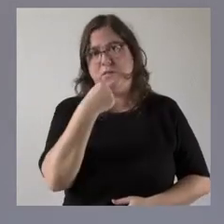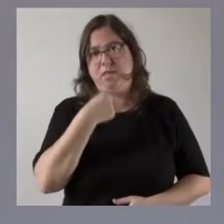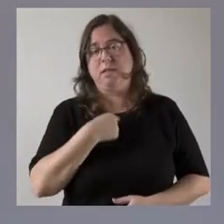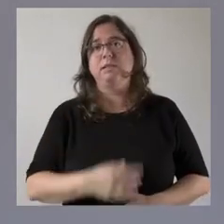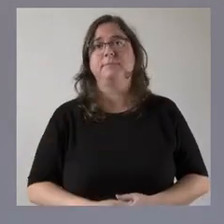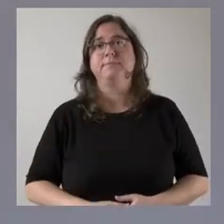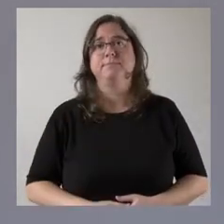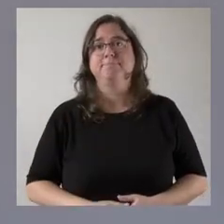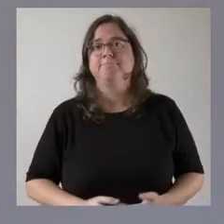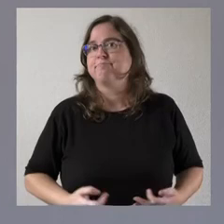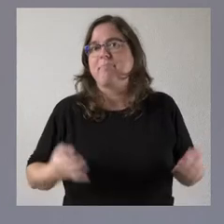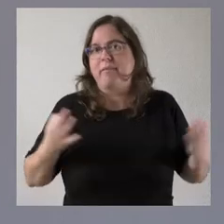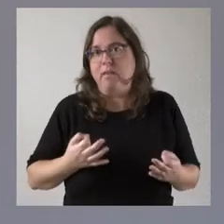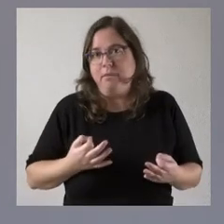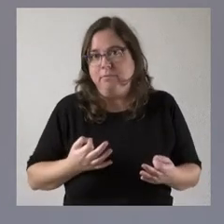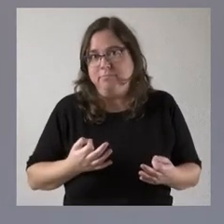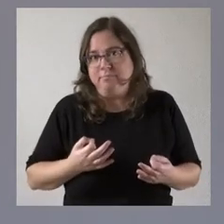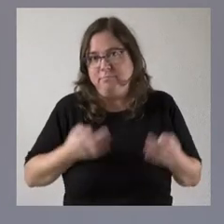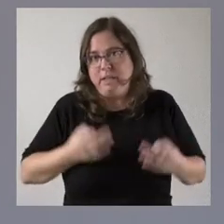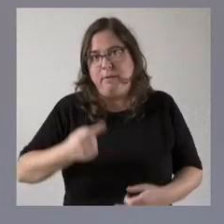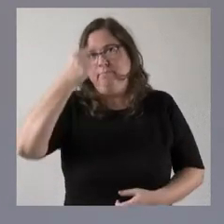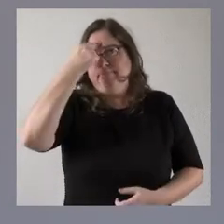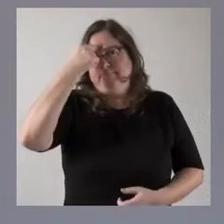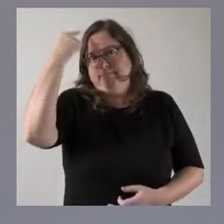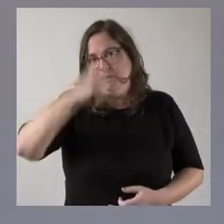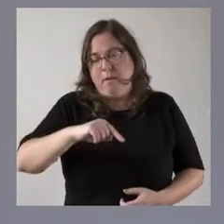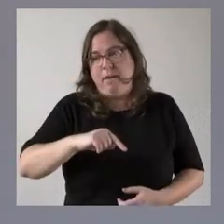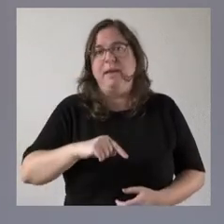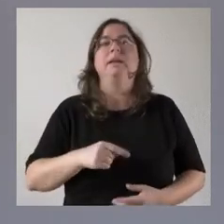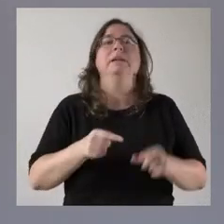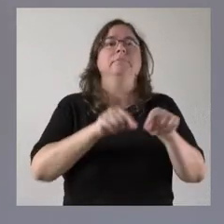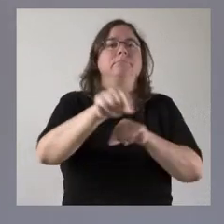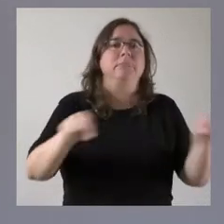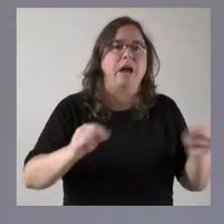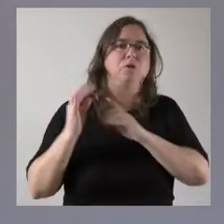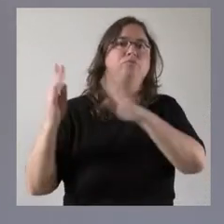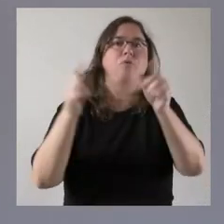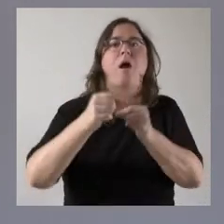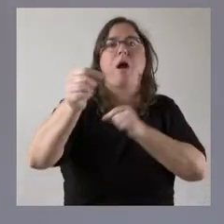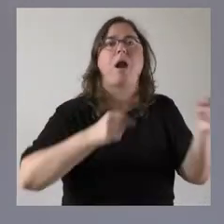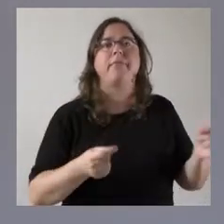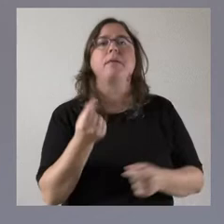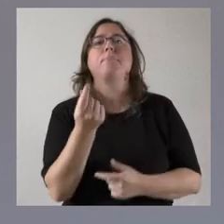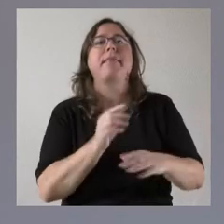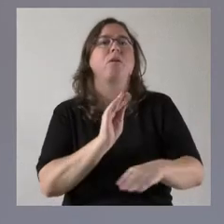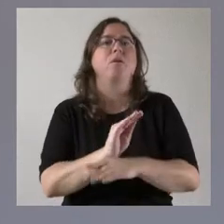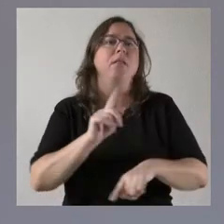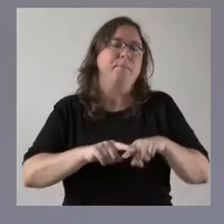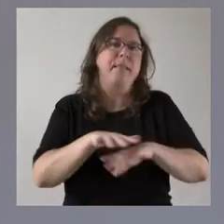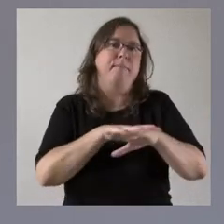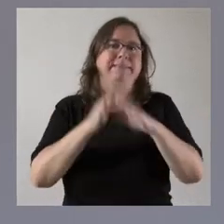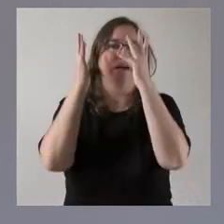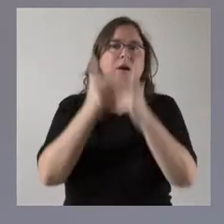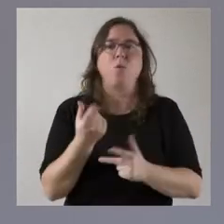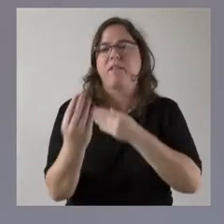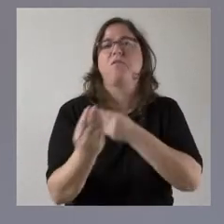tiene que tenerse en cuenta el hecho forestal el coste la prestación de los servicios de incendios como base para el cálculo de